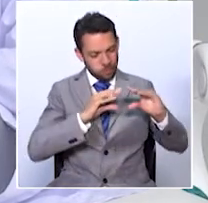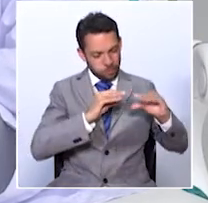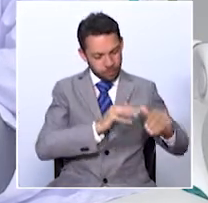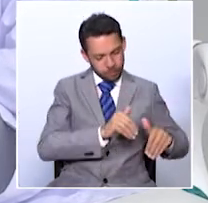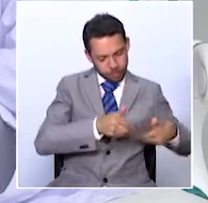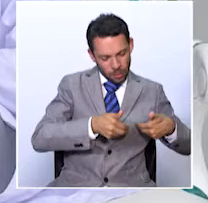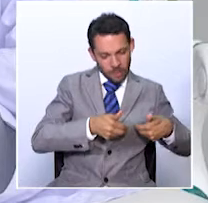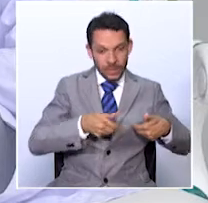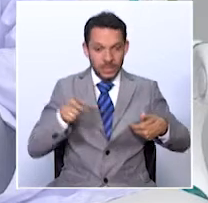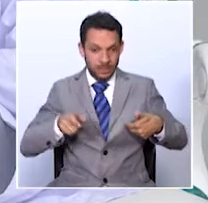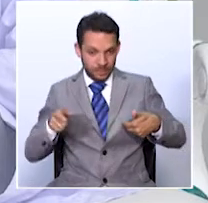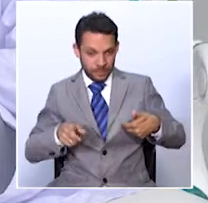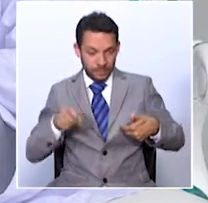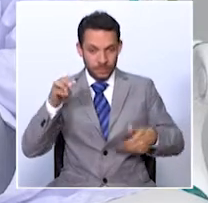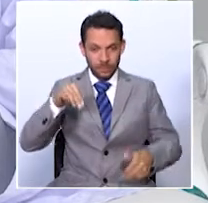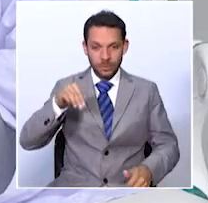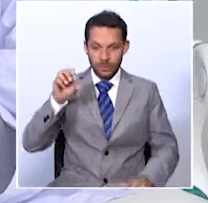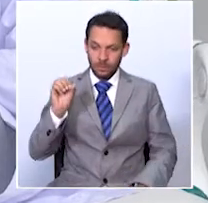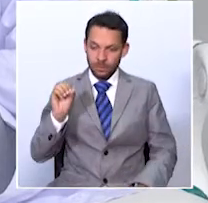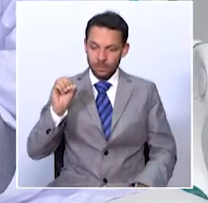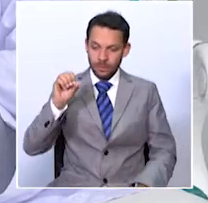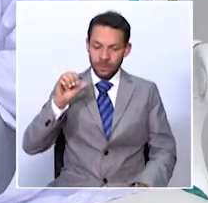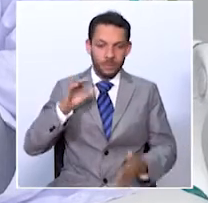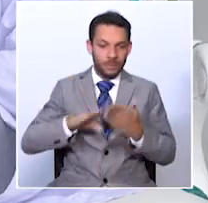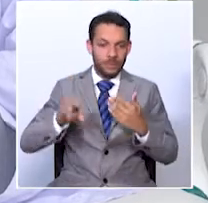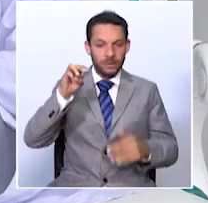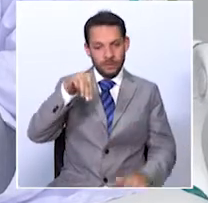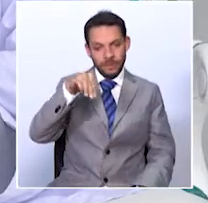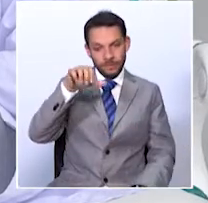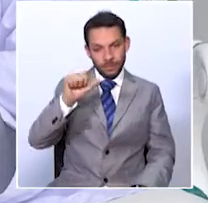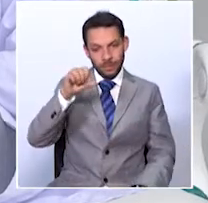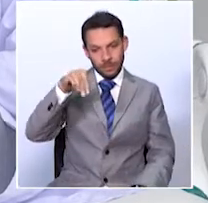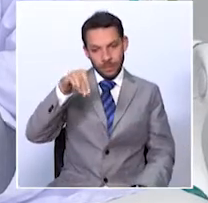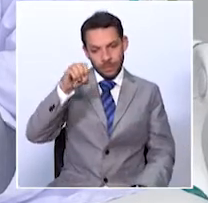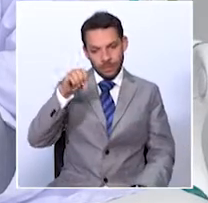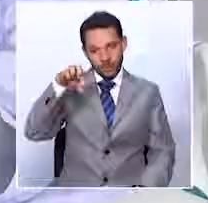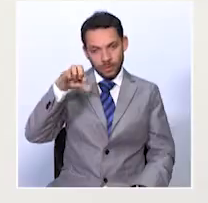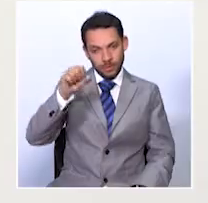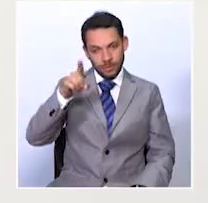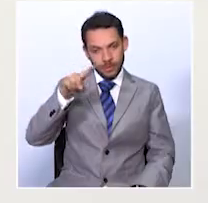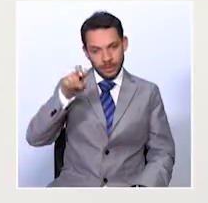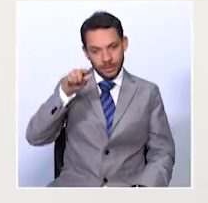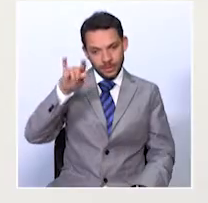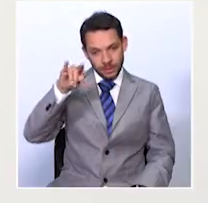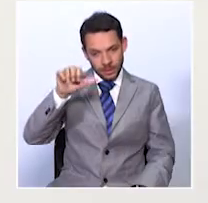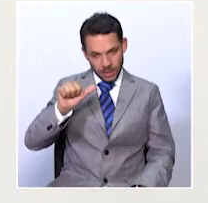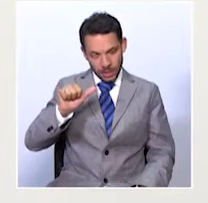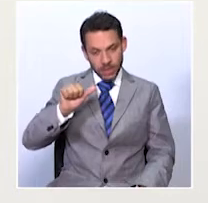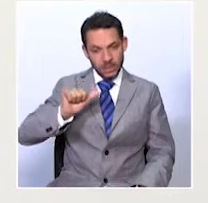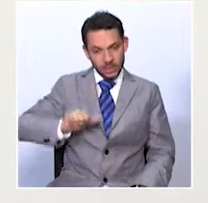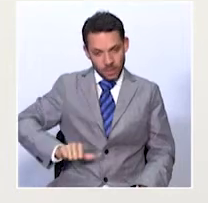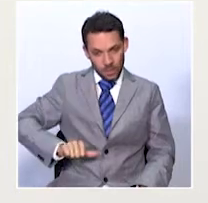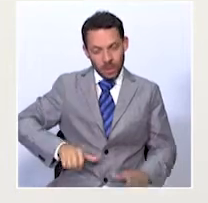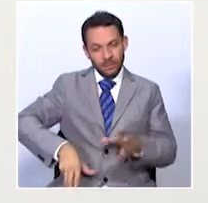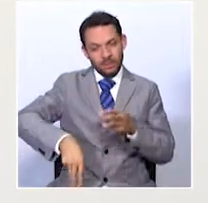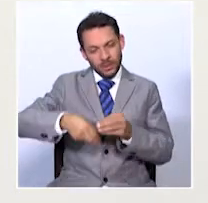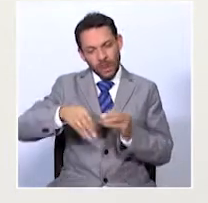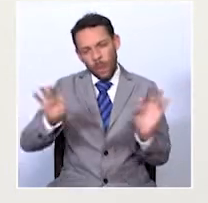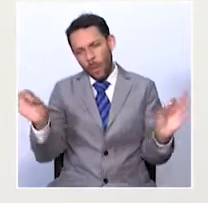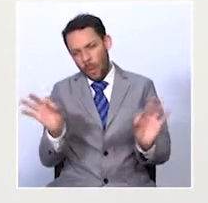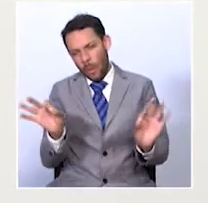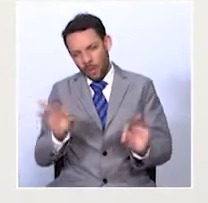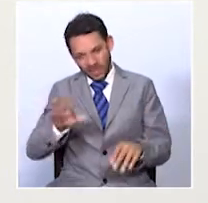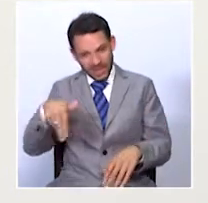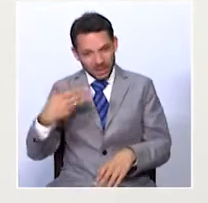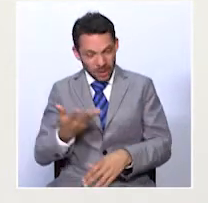reducción? Reducción, mamoplastia reductora, o de pronto de reubicación, porque se han caído, o después de un